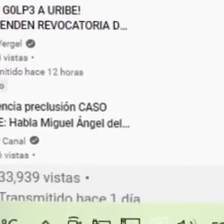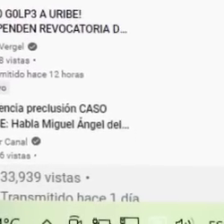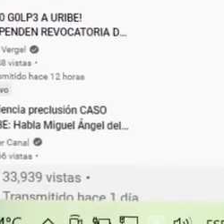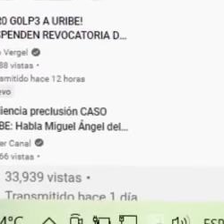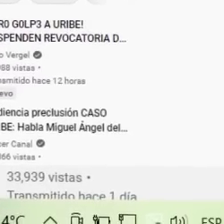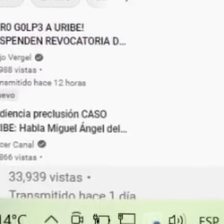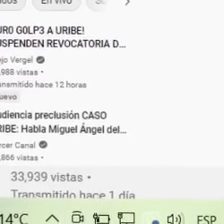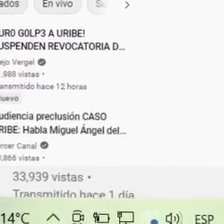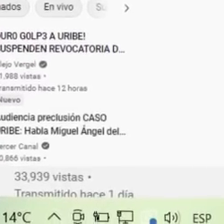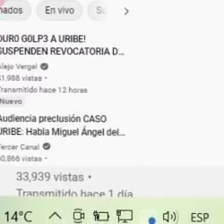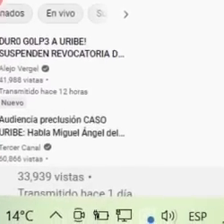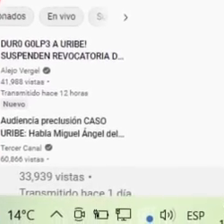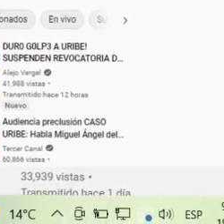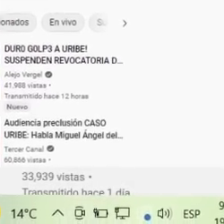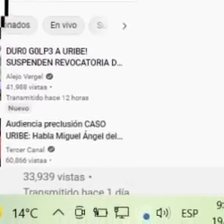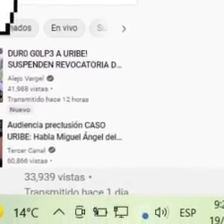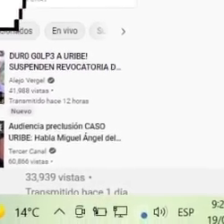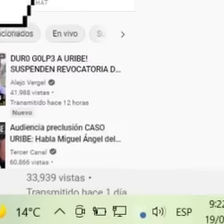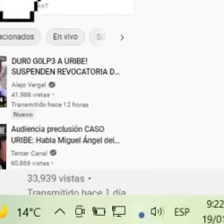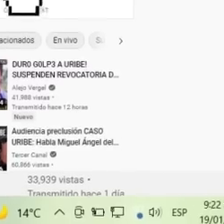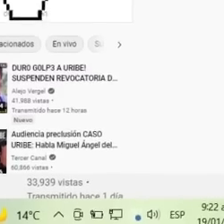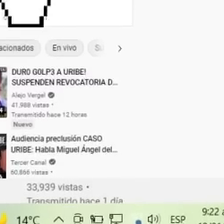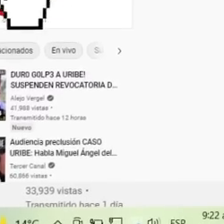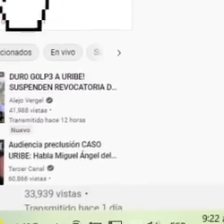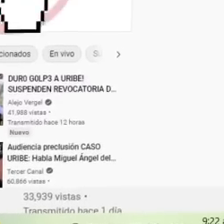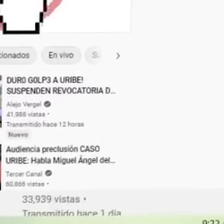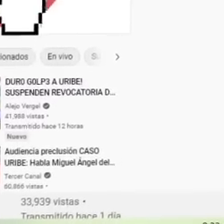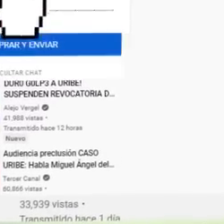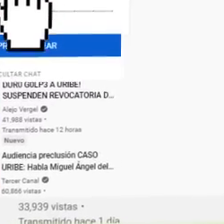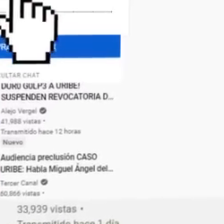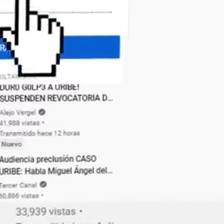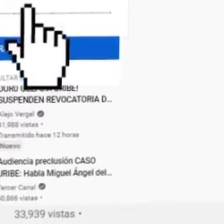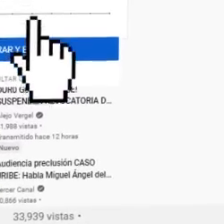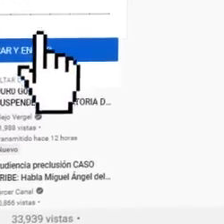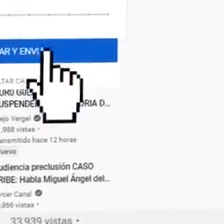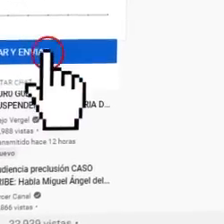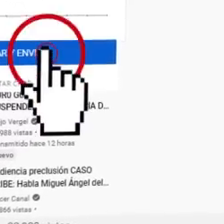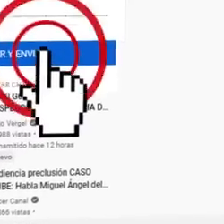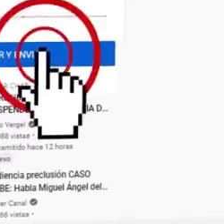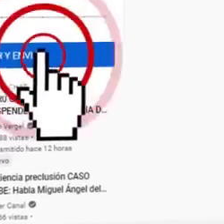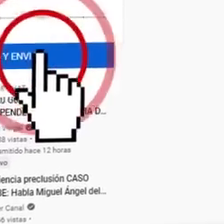notificaciones. Puedes donar fácilmente para que continuemos con nuestro trabajo.